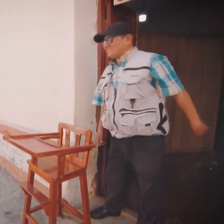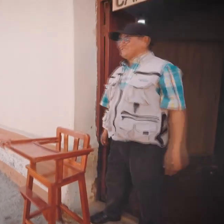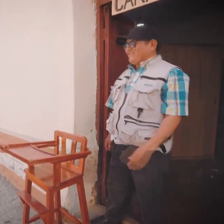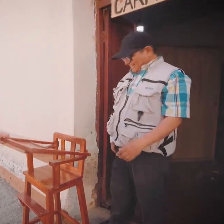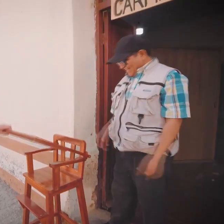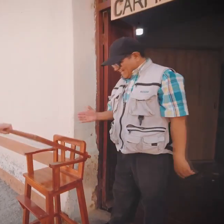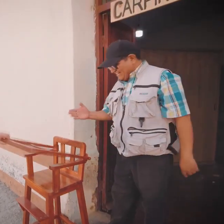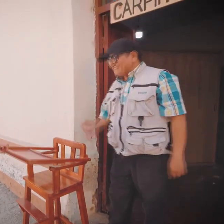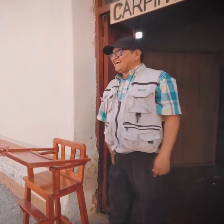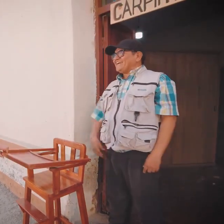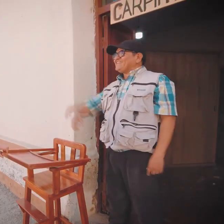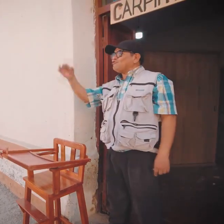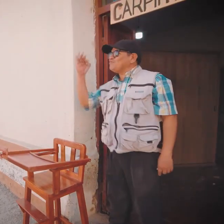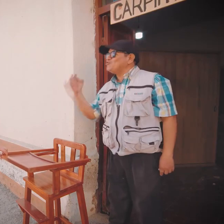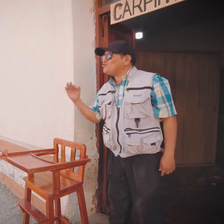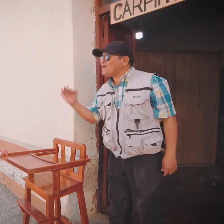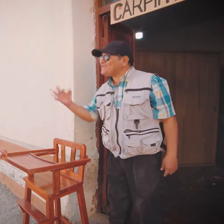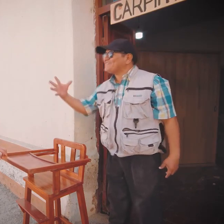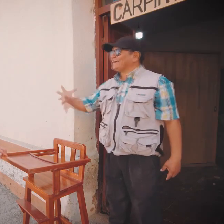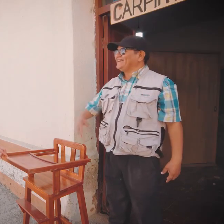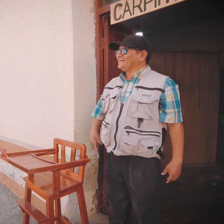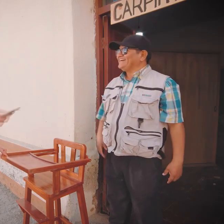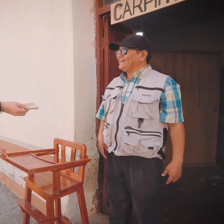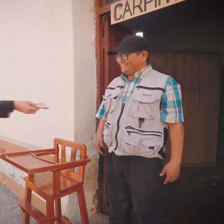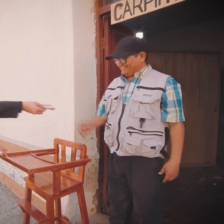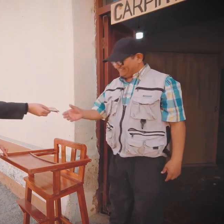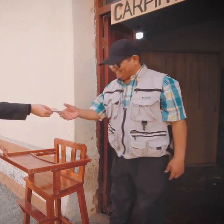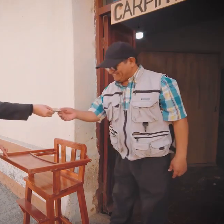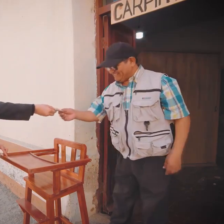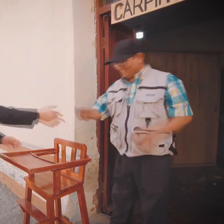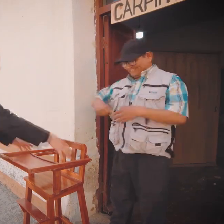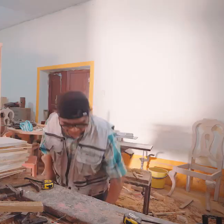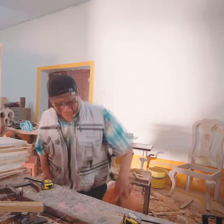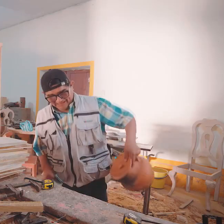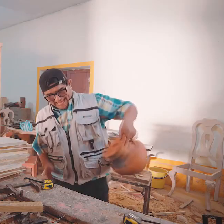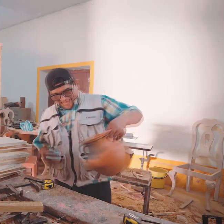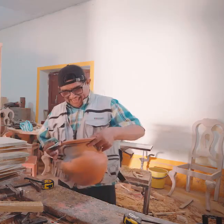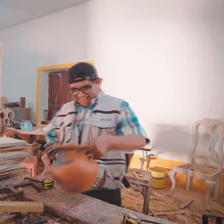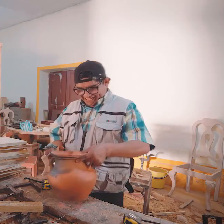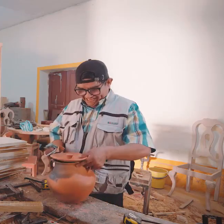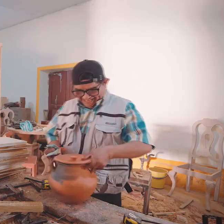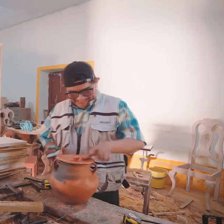Ahí está su sillita, ¿eh? Y ha quedado como nuevita. Gracias, don Daniel.